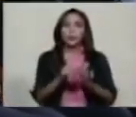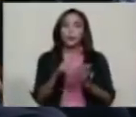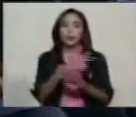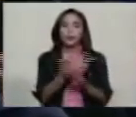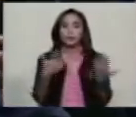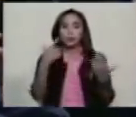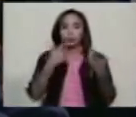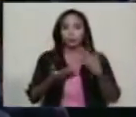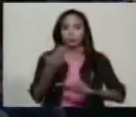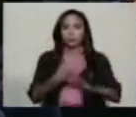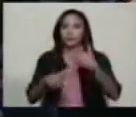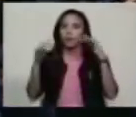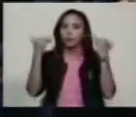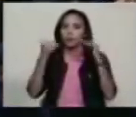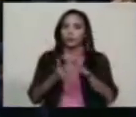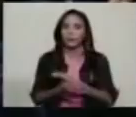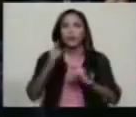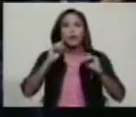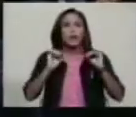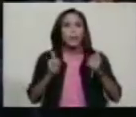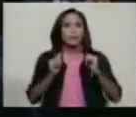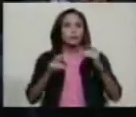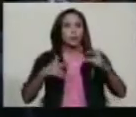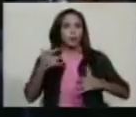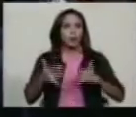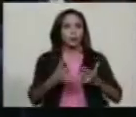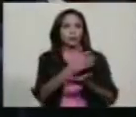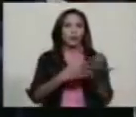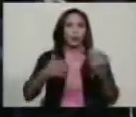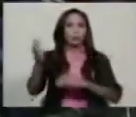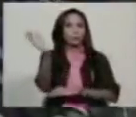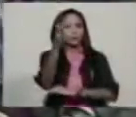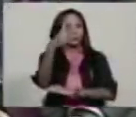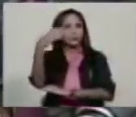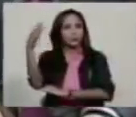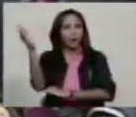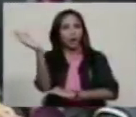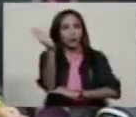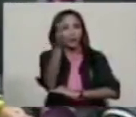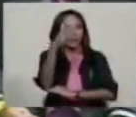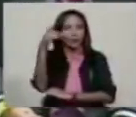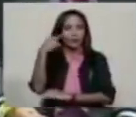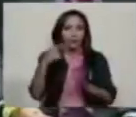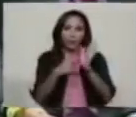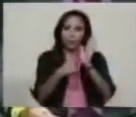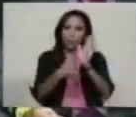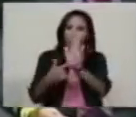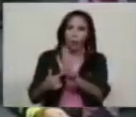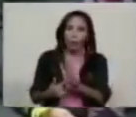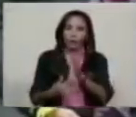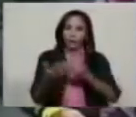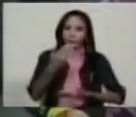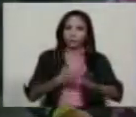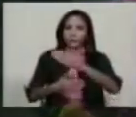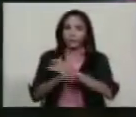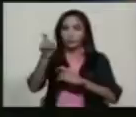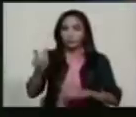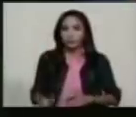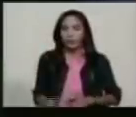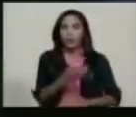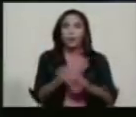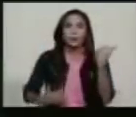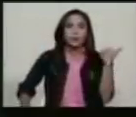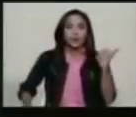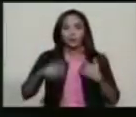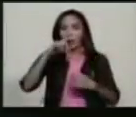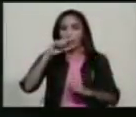2018. Daremos inicio con el abanderamiento de la misión comercial de Venezuela por el ciudadano Nicolás